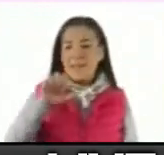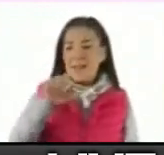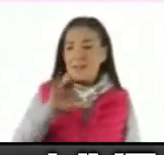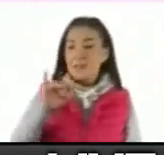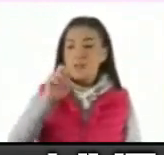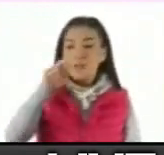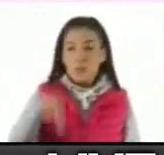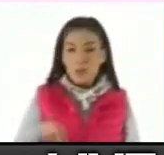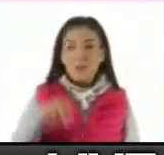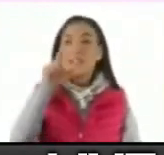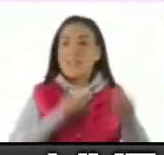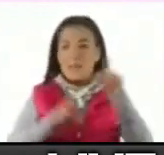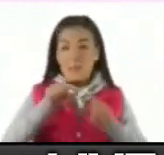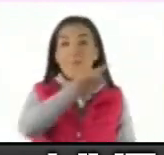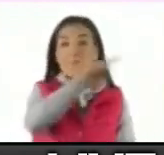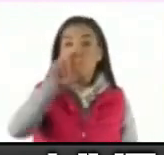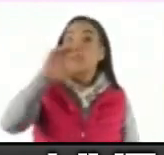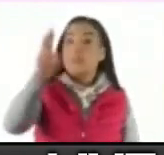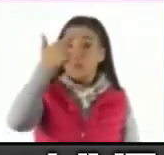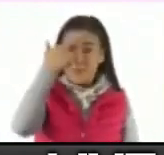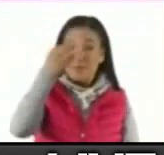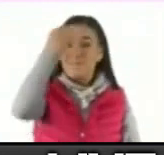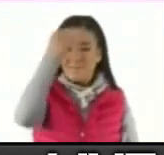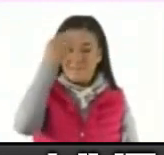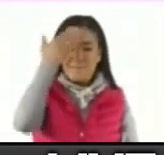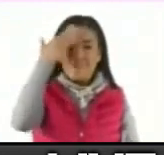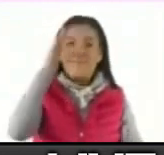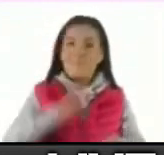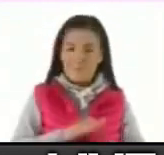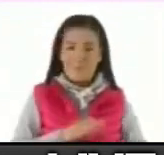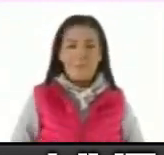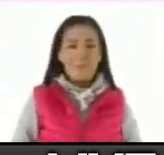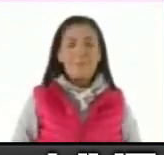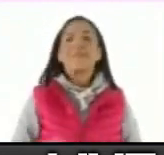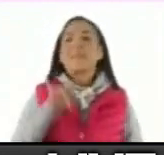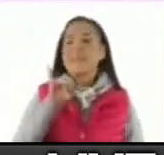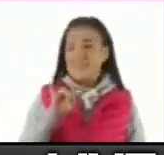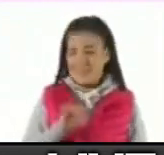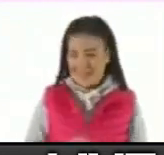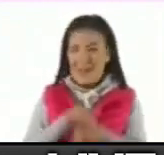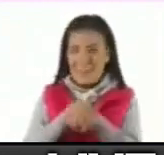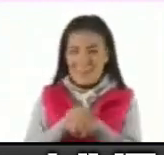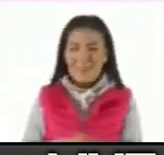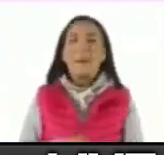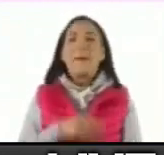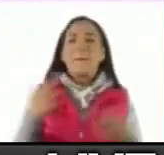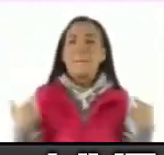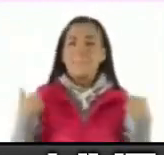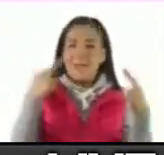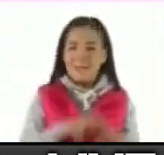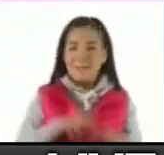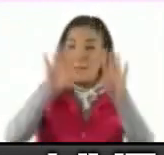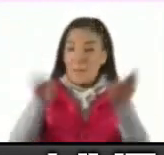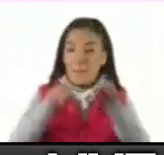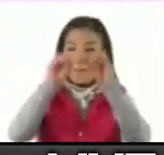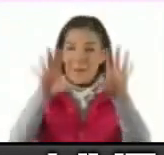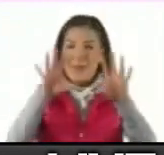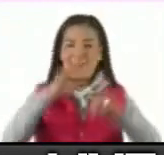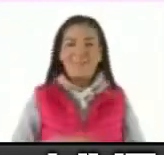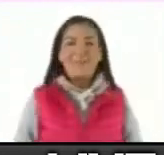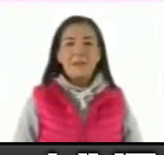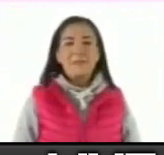Recuérdenlo. Así es, mi querido profesor y mago, o mejor dicho, alquimista. Por favor,